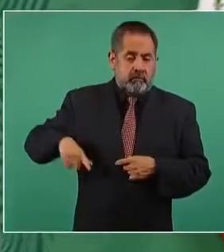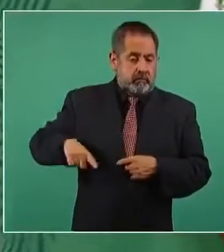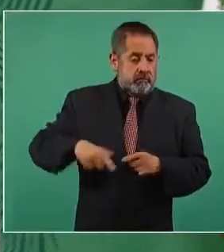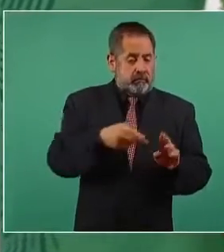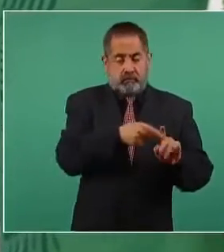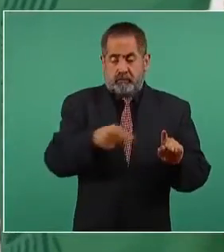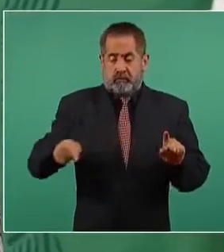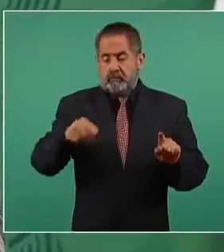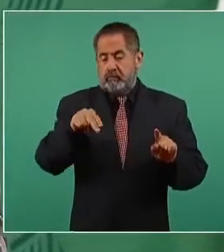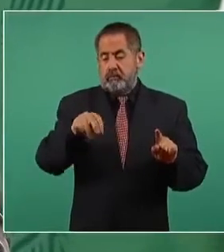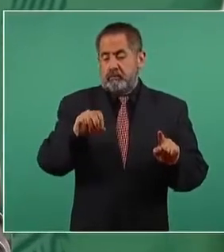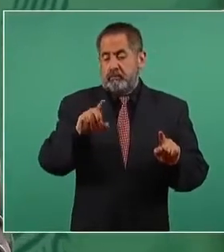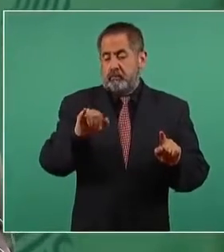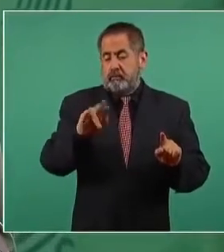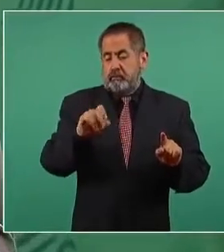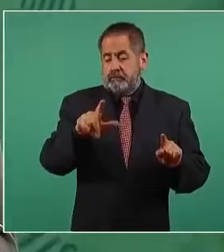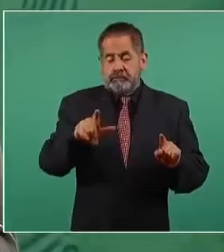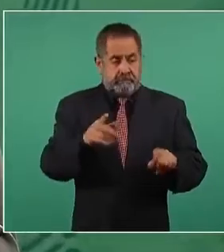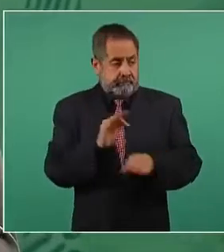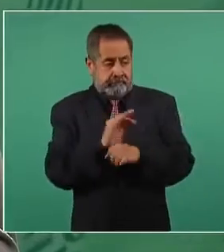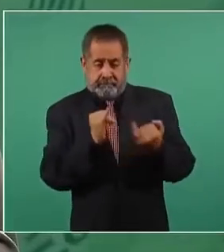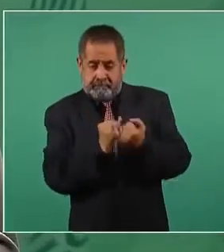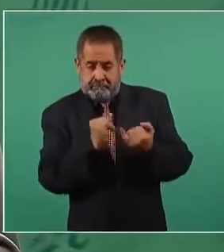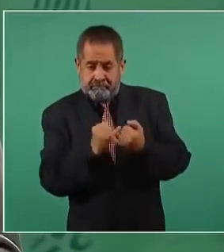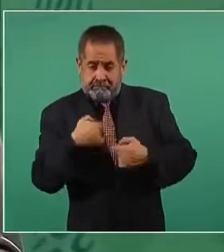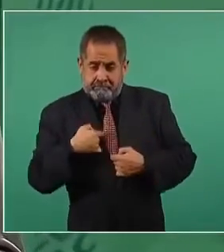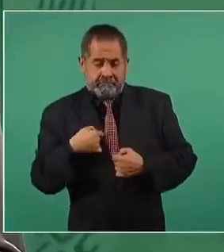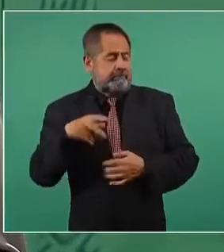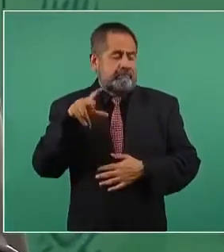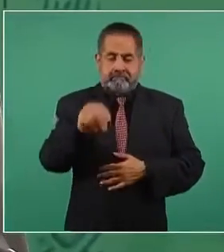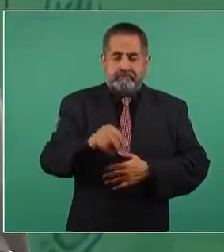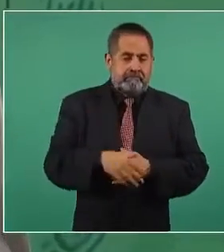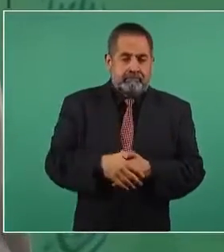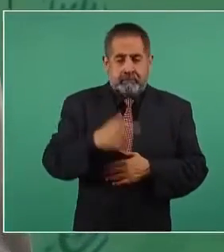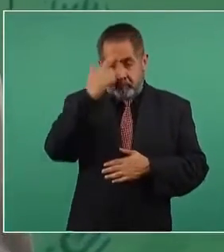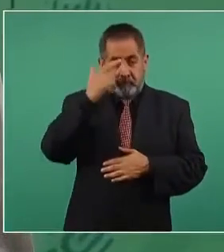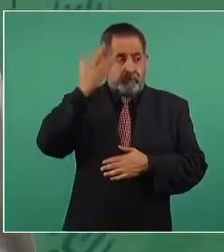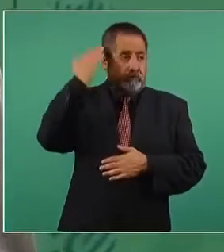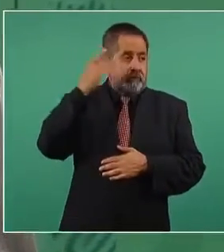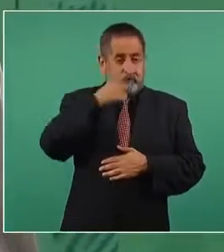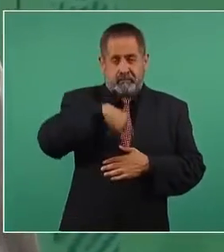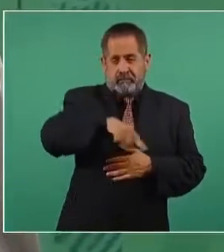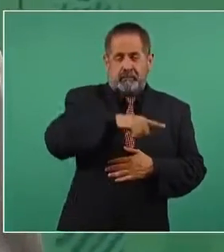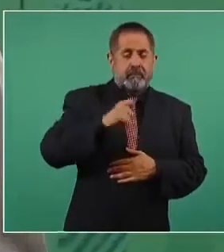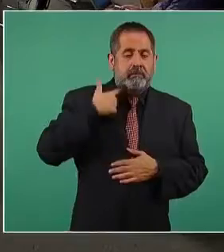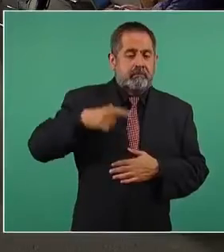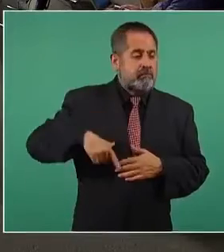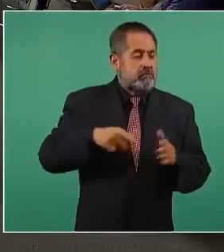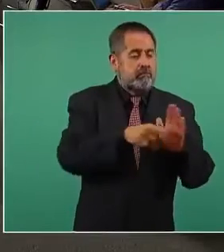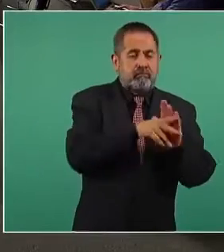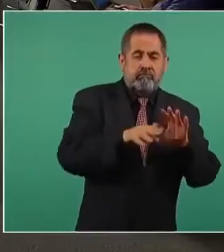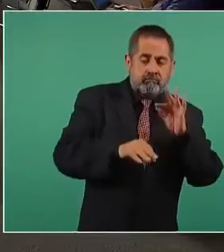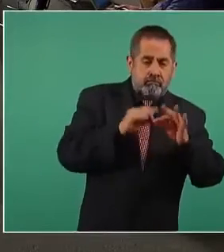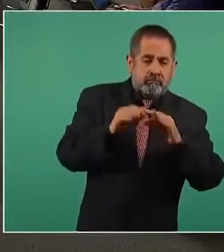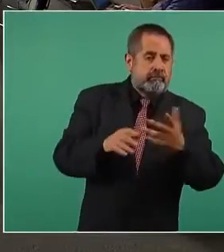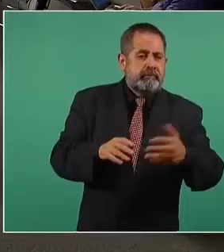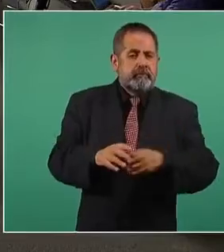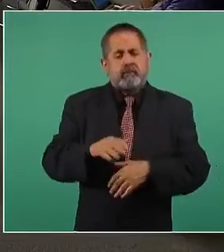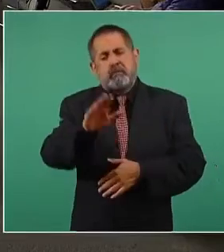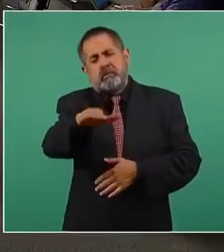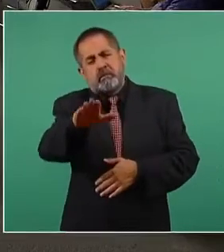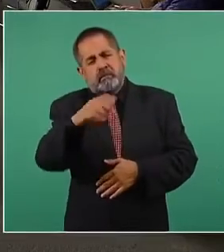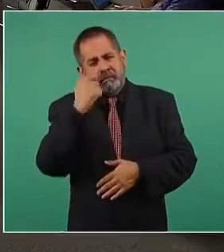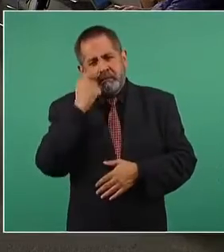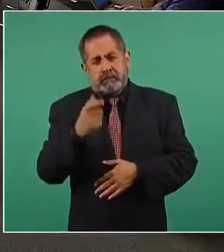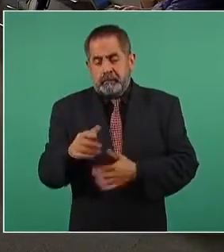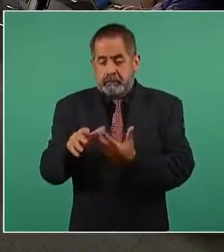los que defendía capa y espada la prensa conservadora. Presidente, entonces, ¿usted considera que sí hubo